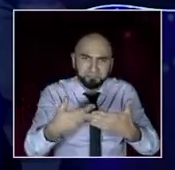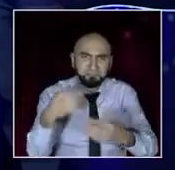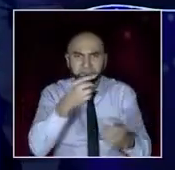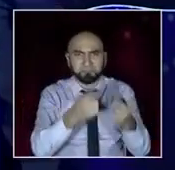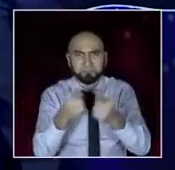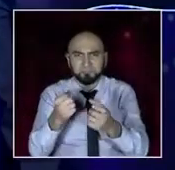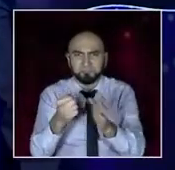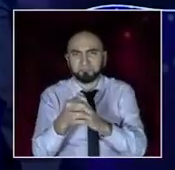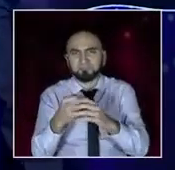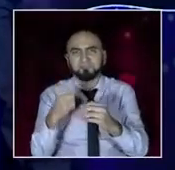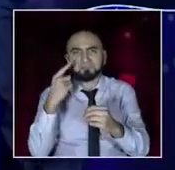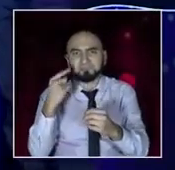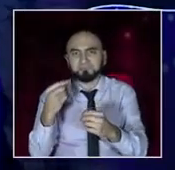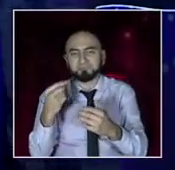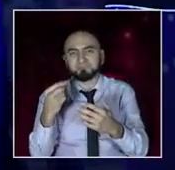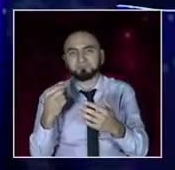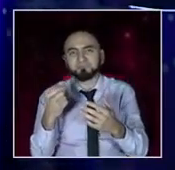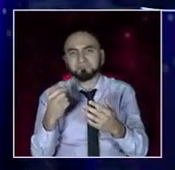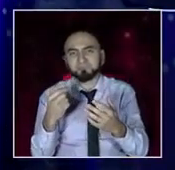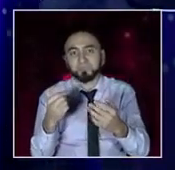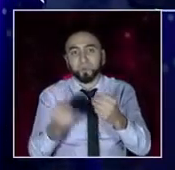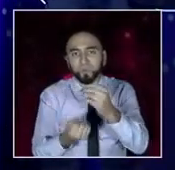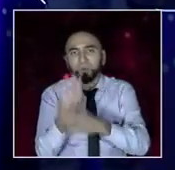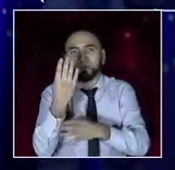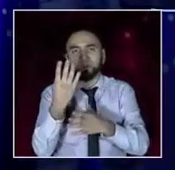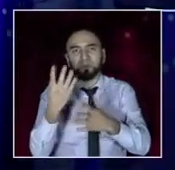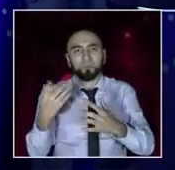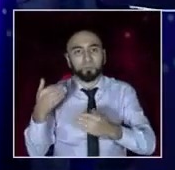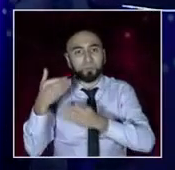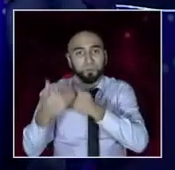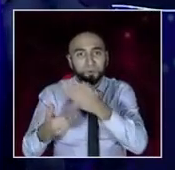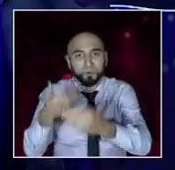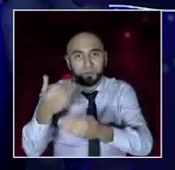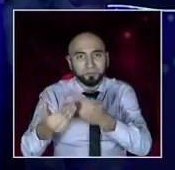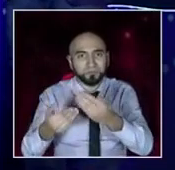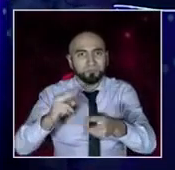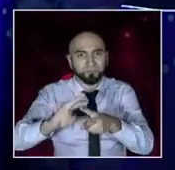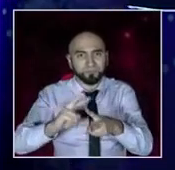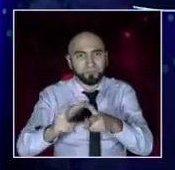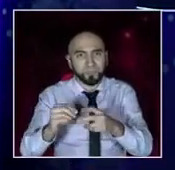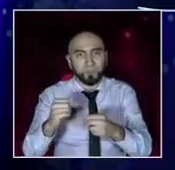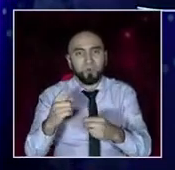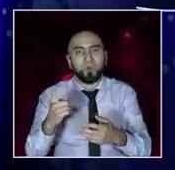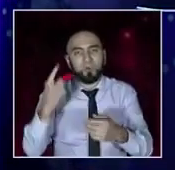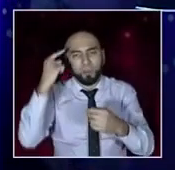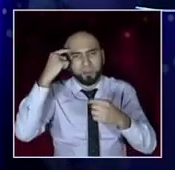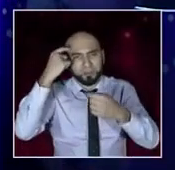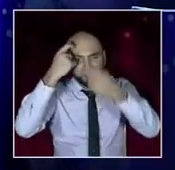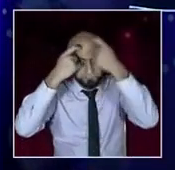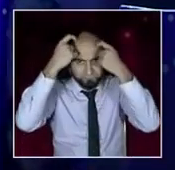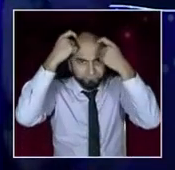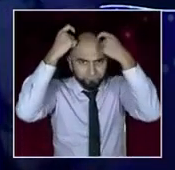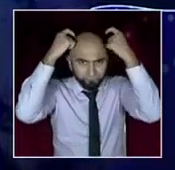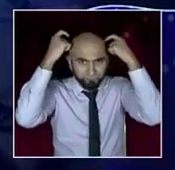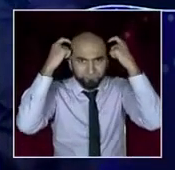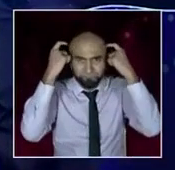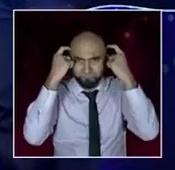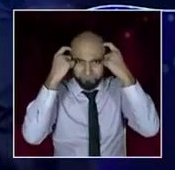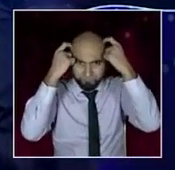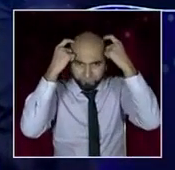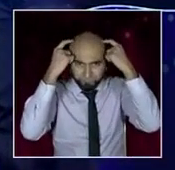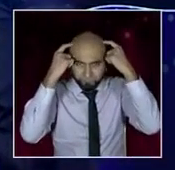criaturas, entonces estos nuevos progresos en la neurociencia, que significa la experiencia de ser yo o tú, con